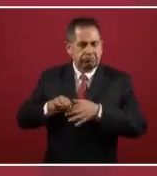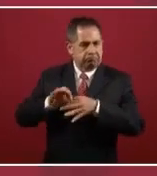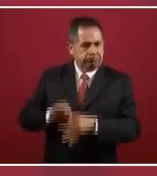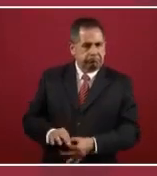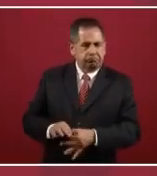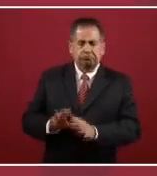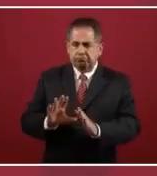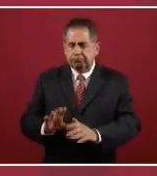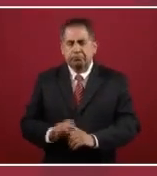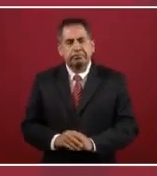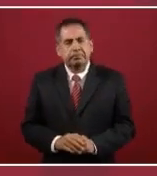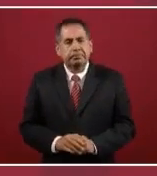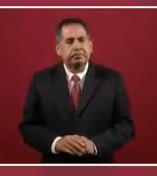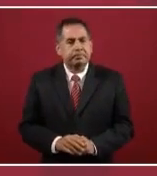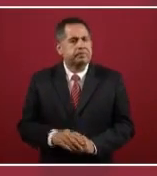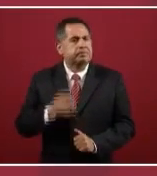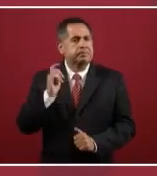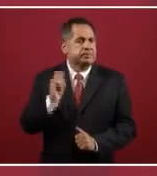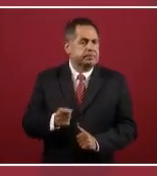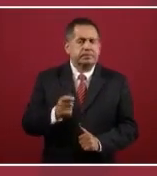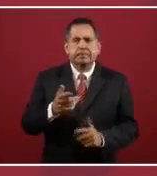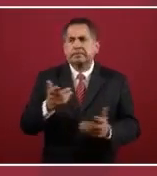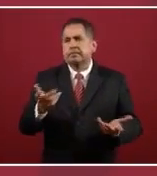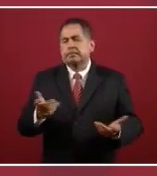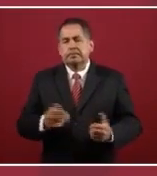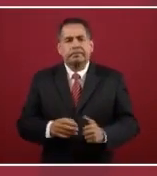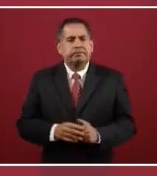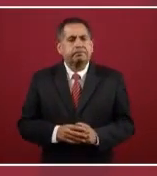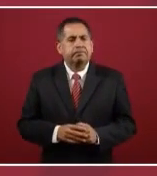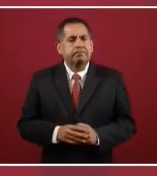de origen, significa